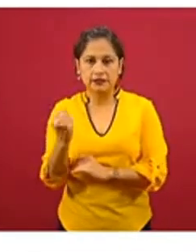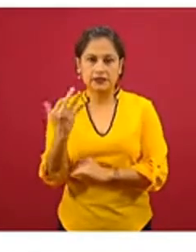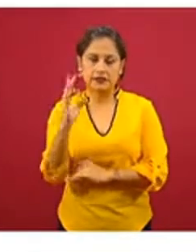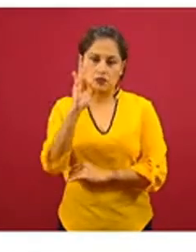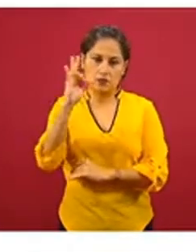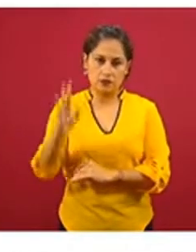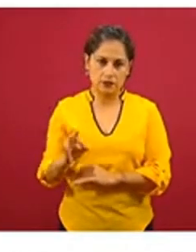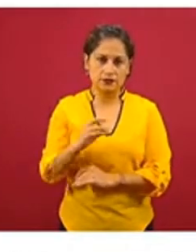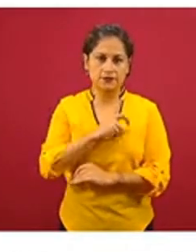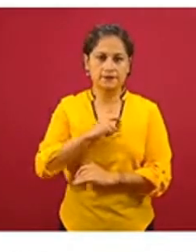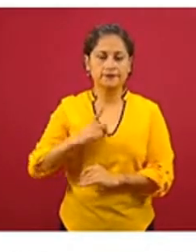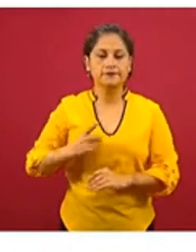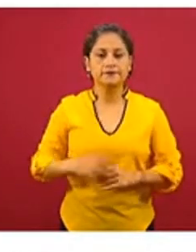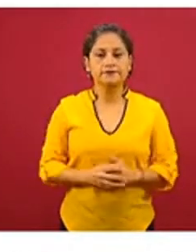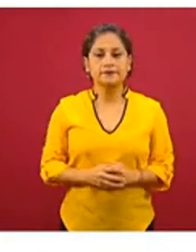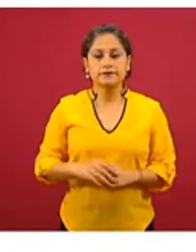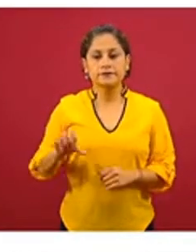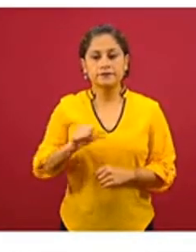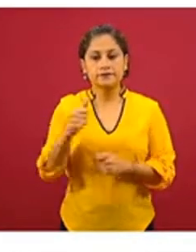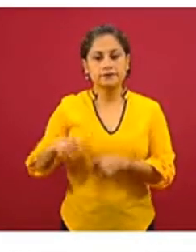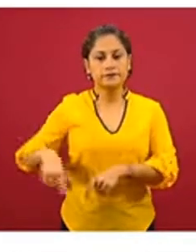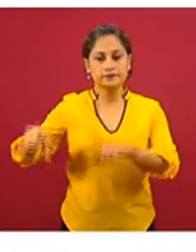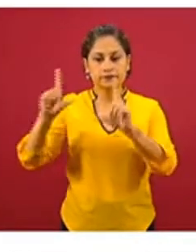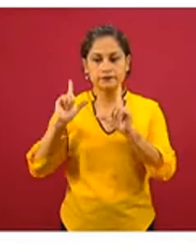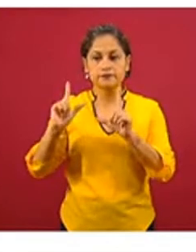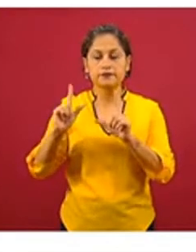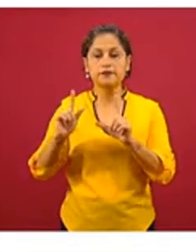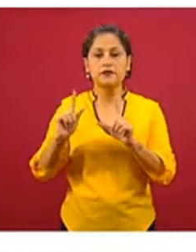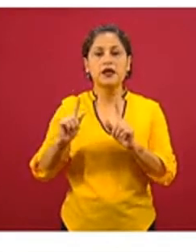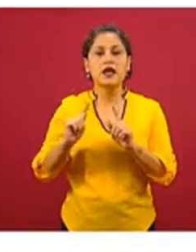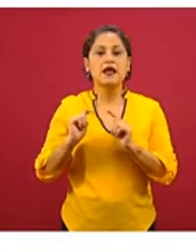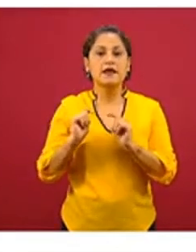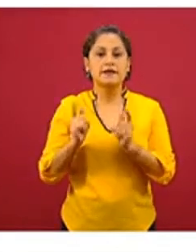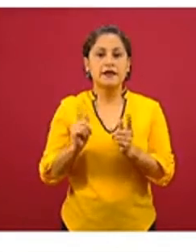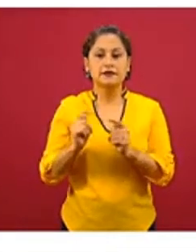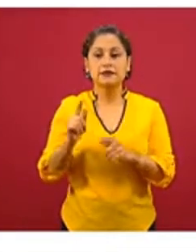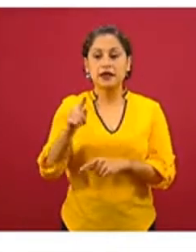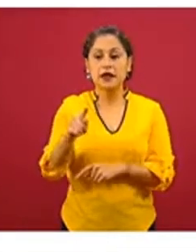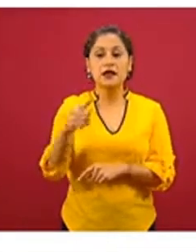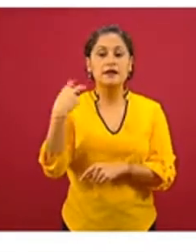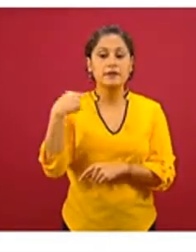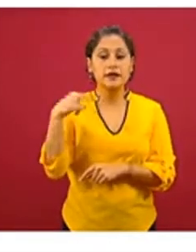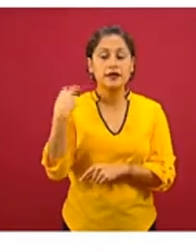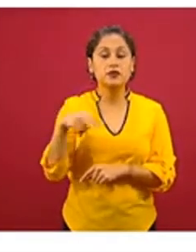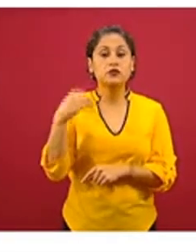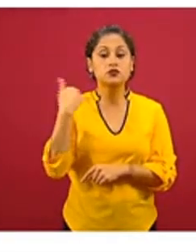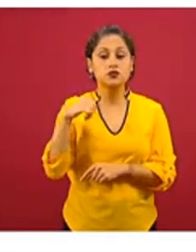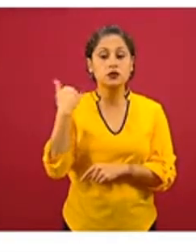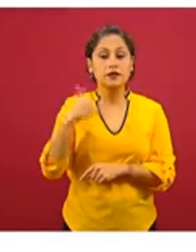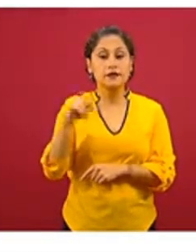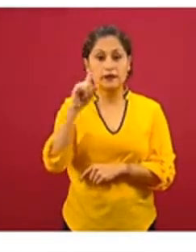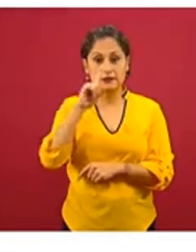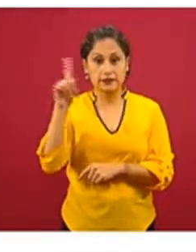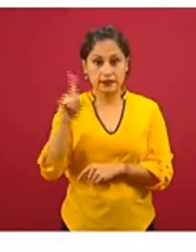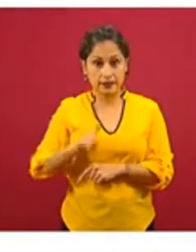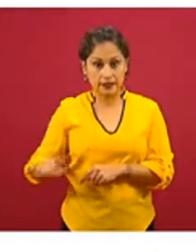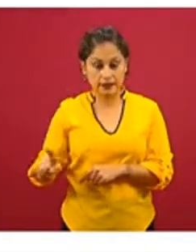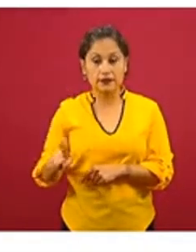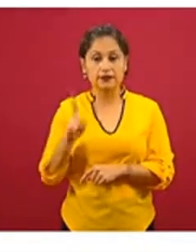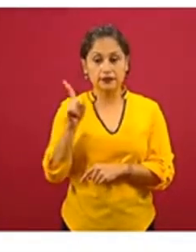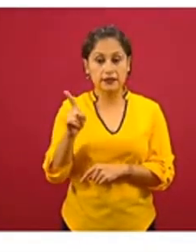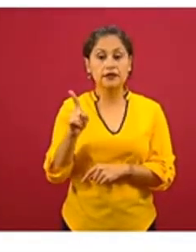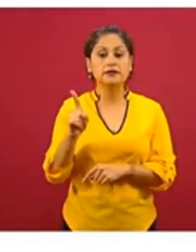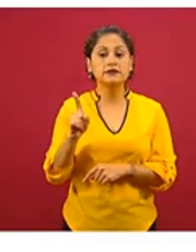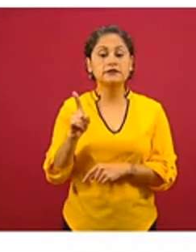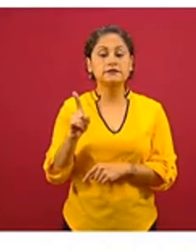favor. Tlaxcala, Veracruz, Yucatán y Zacatecas. Tlaxcala, los usuarios de Twitter han llegado y